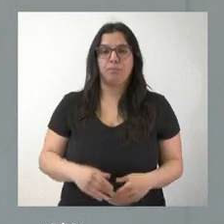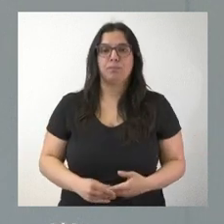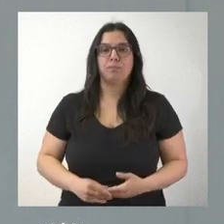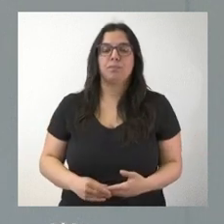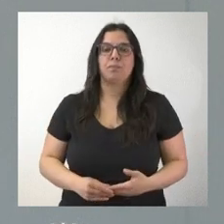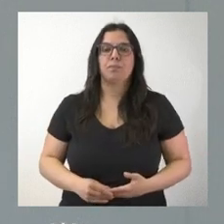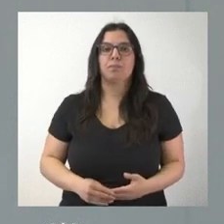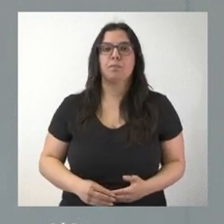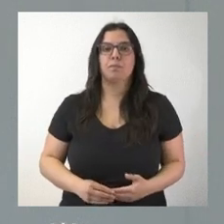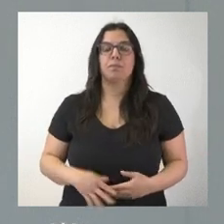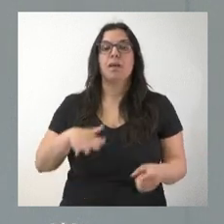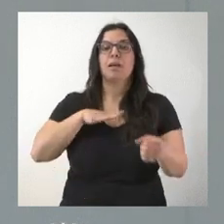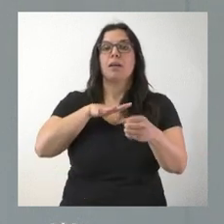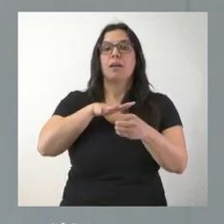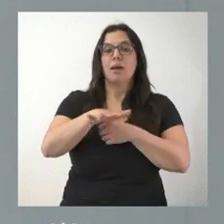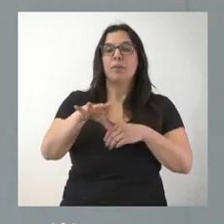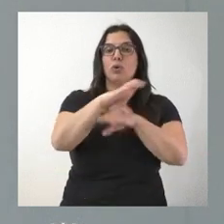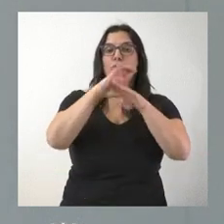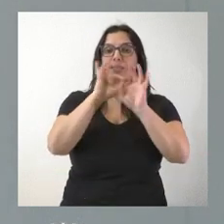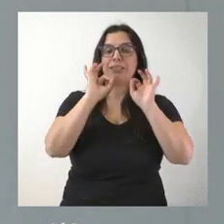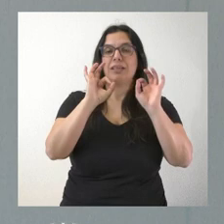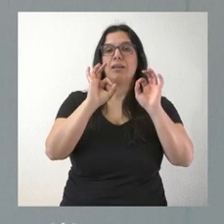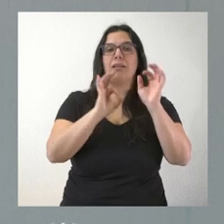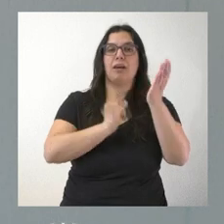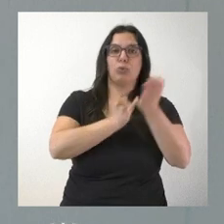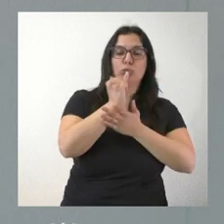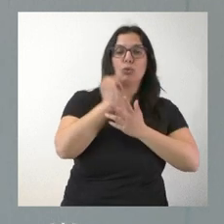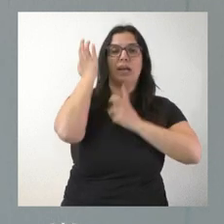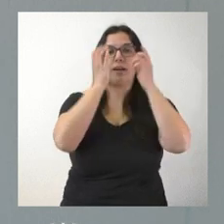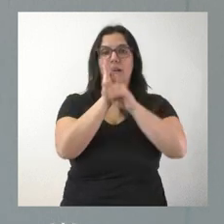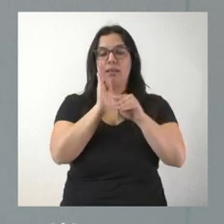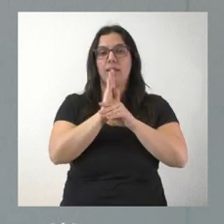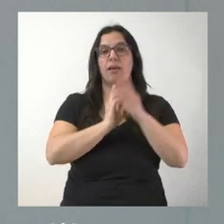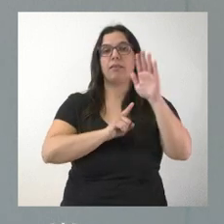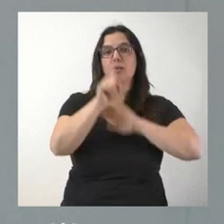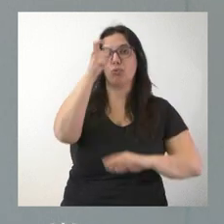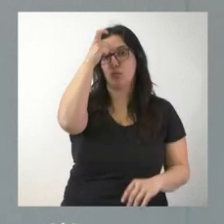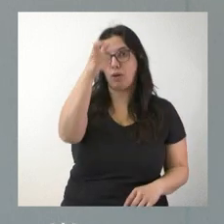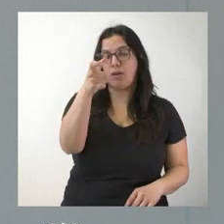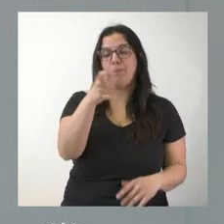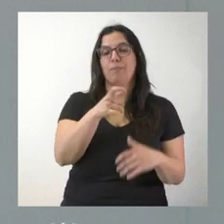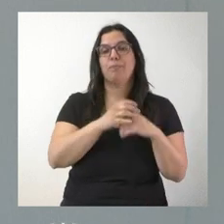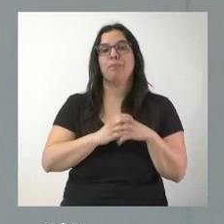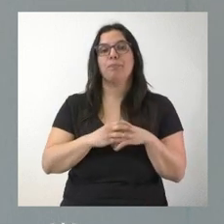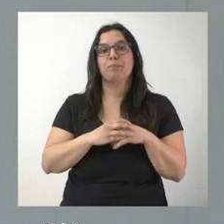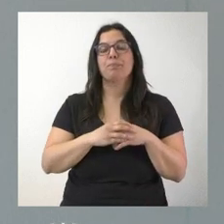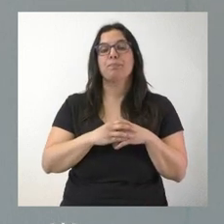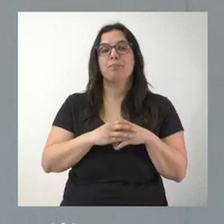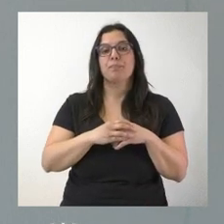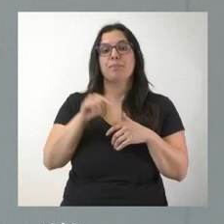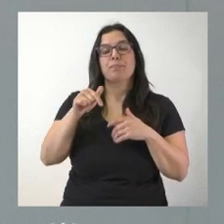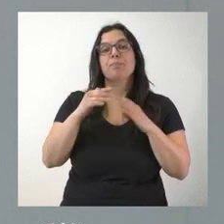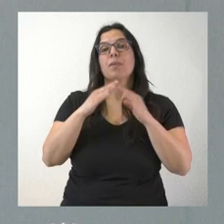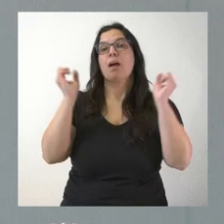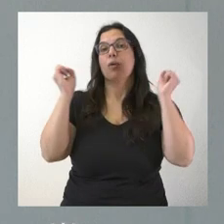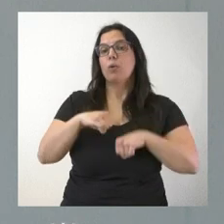ámbito de la consejería de agricultura ganadería y desarrollo rural estamos hablando del acuerdo